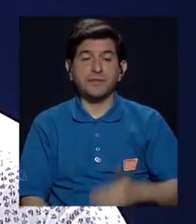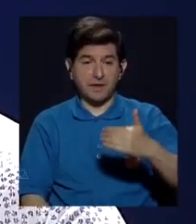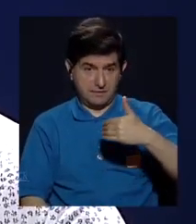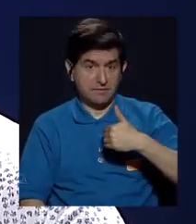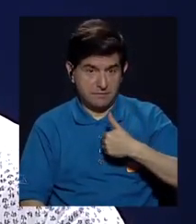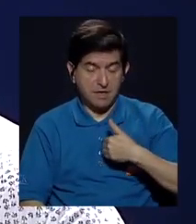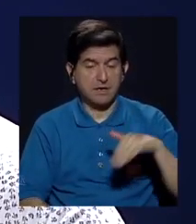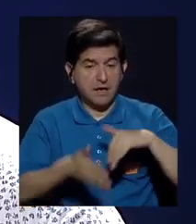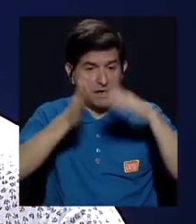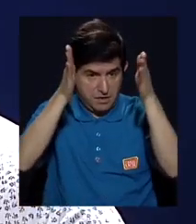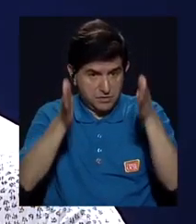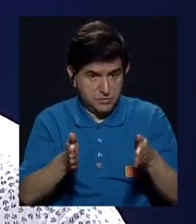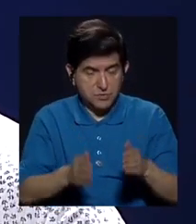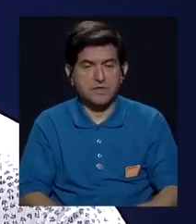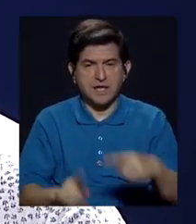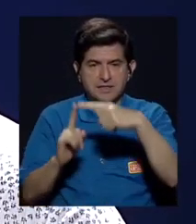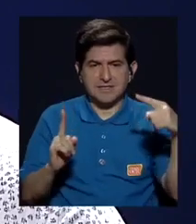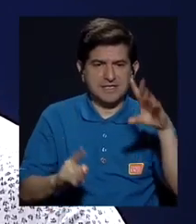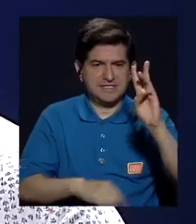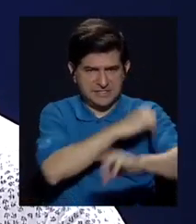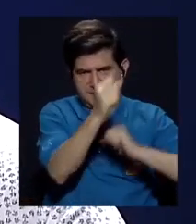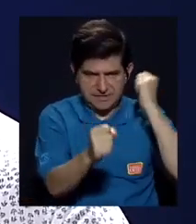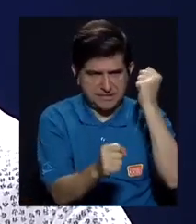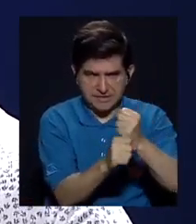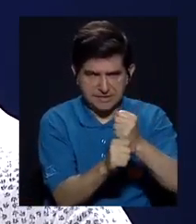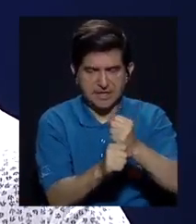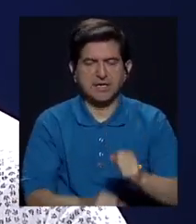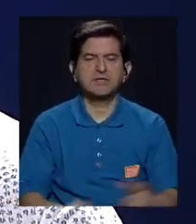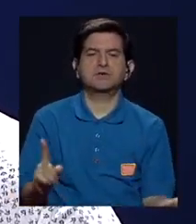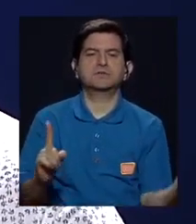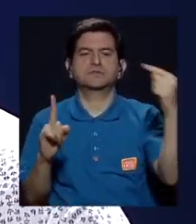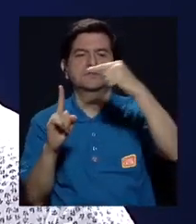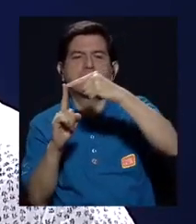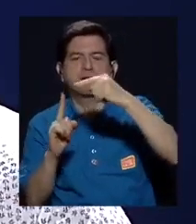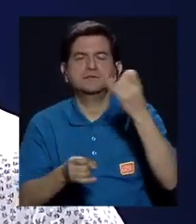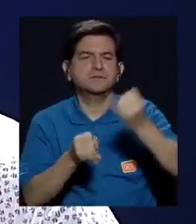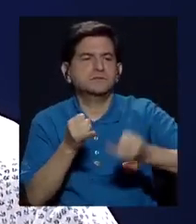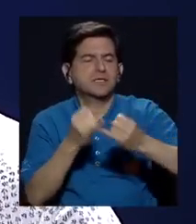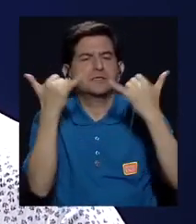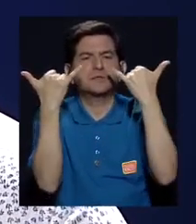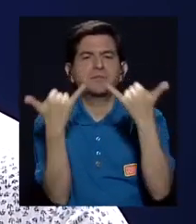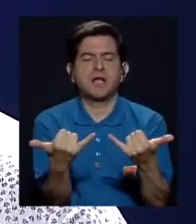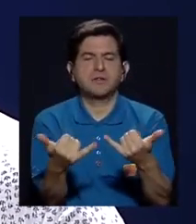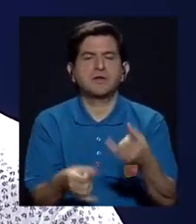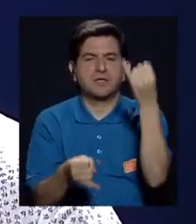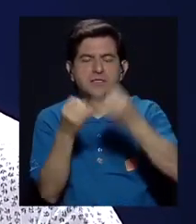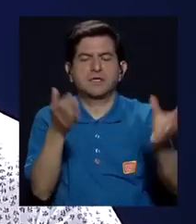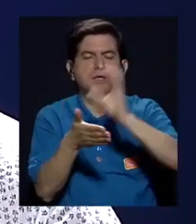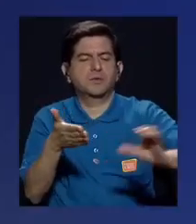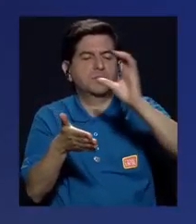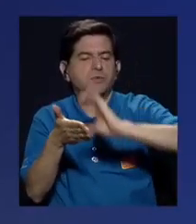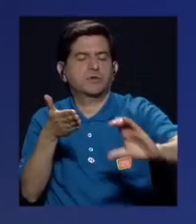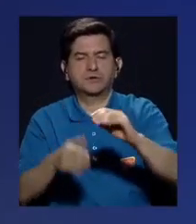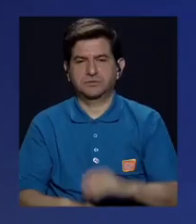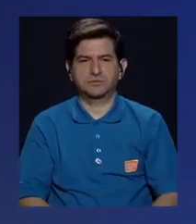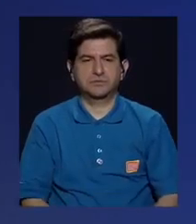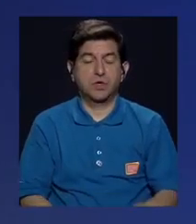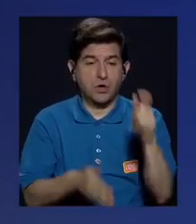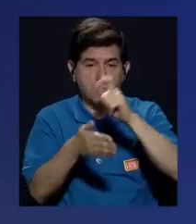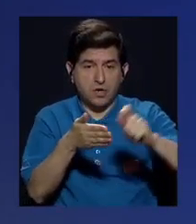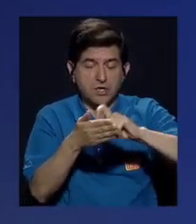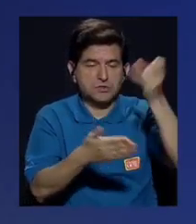Recibimos estudiantes desde los 6 años de edad hasta van terminando ya cuando salen del colegio. La